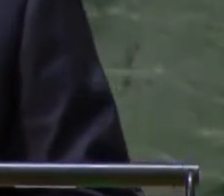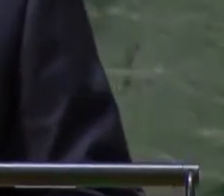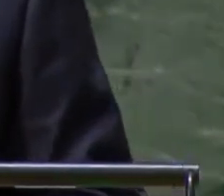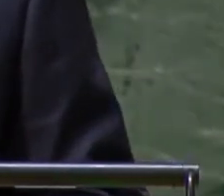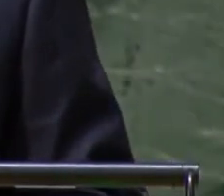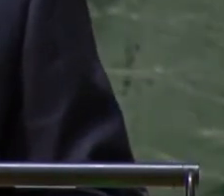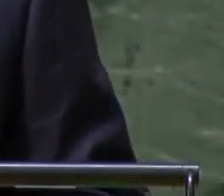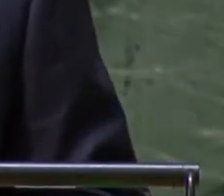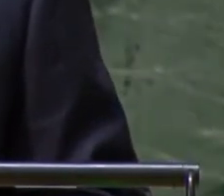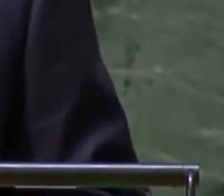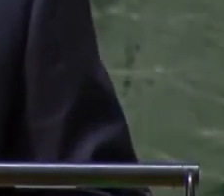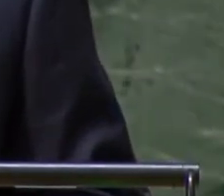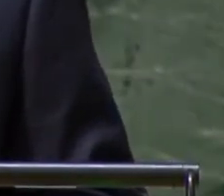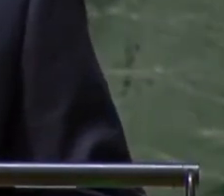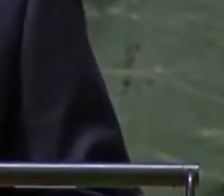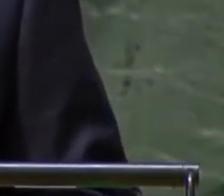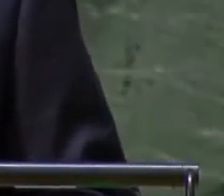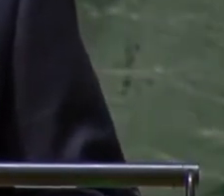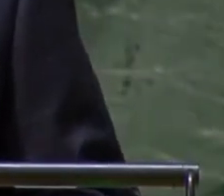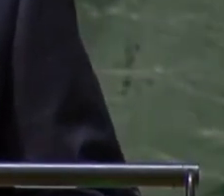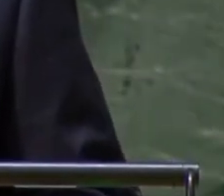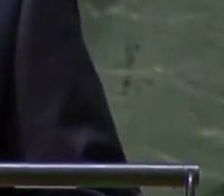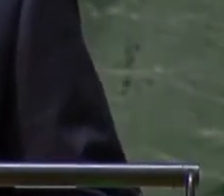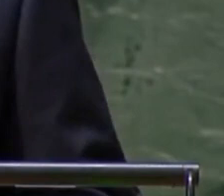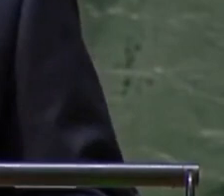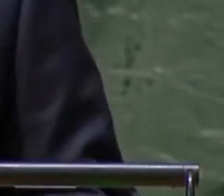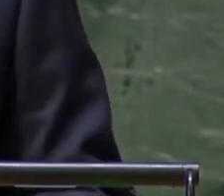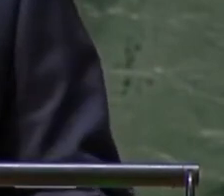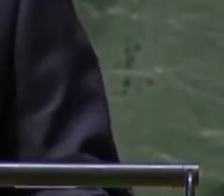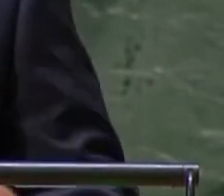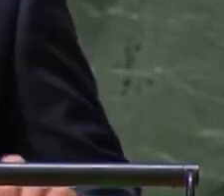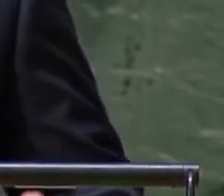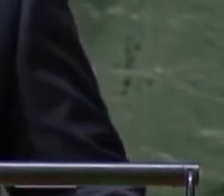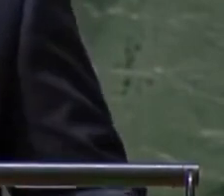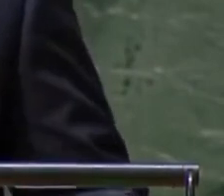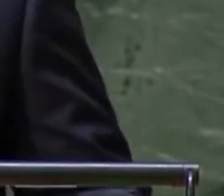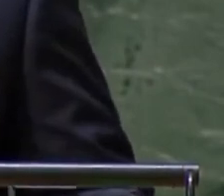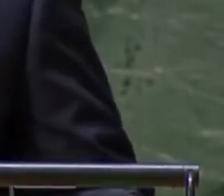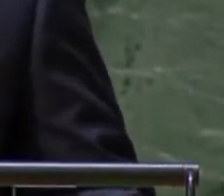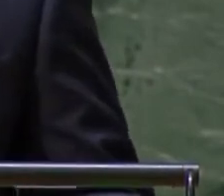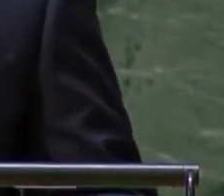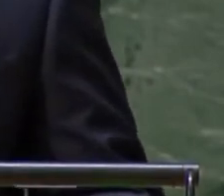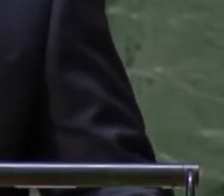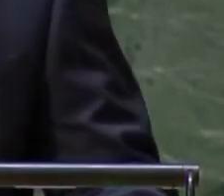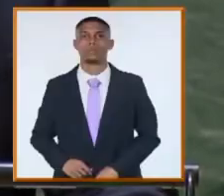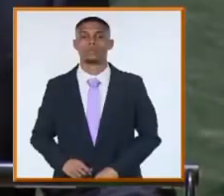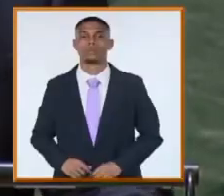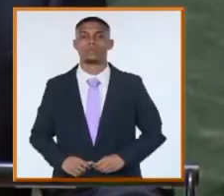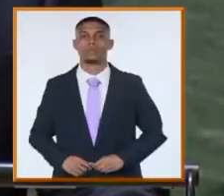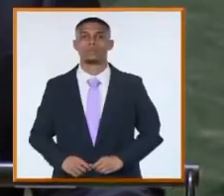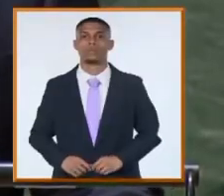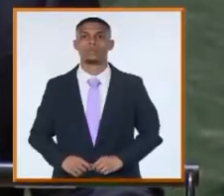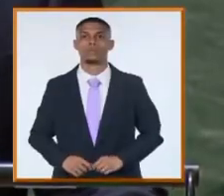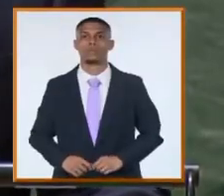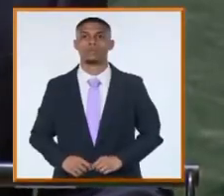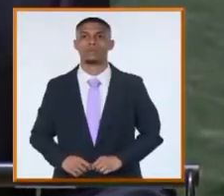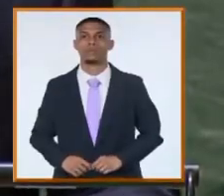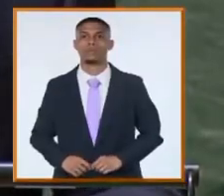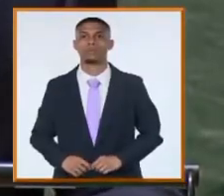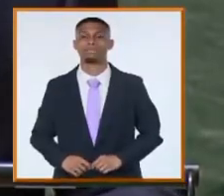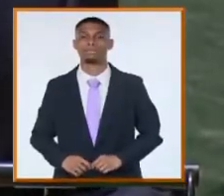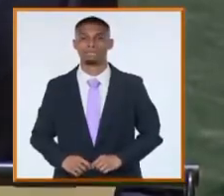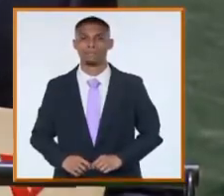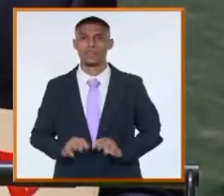subdesarrollo y reproducir un modelo de colonialismo moderno necesitamos y demandamos